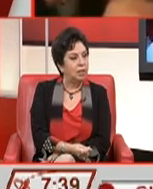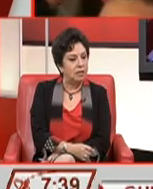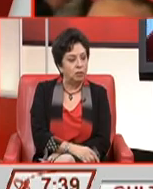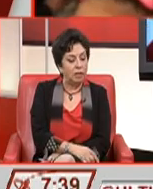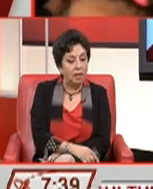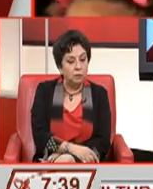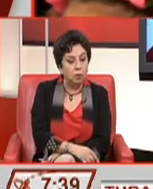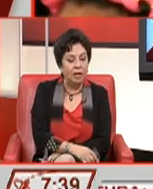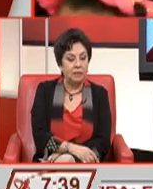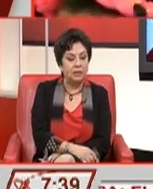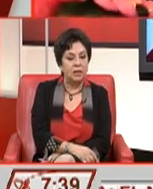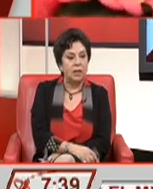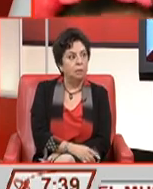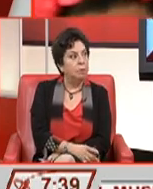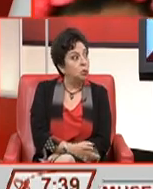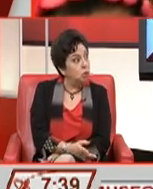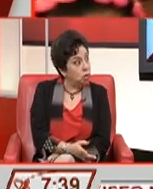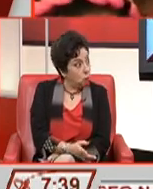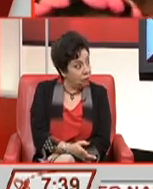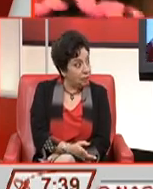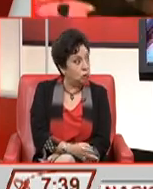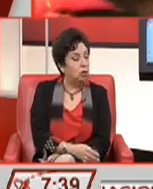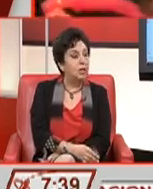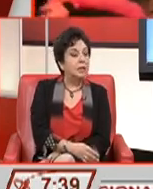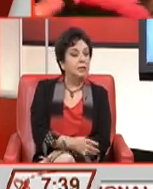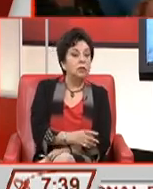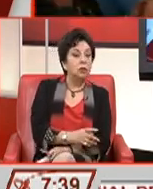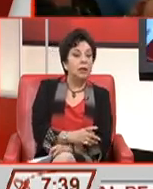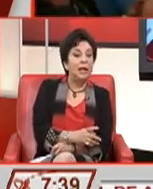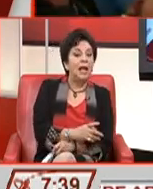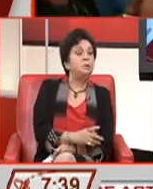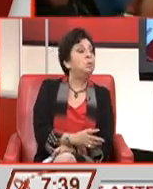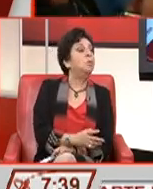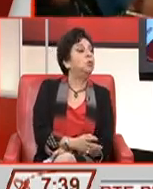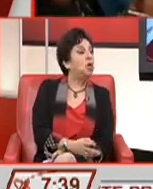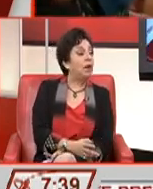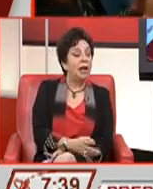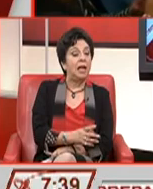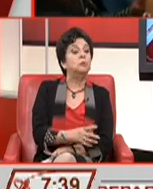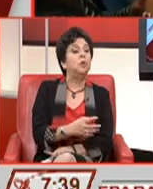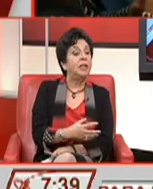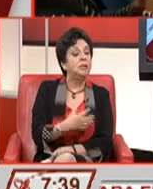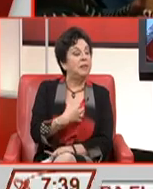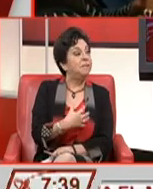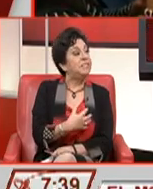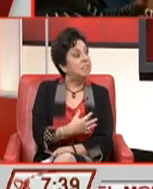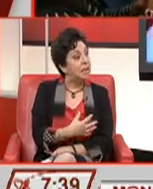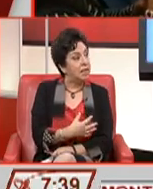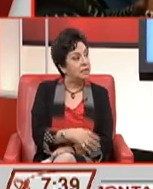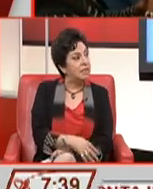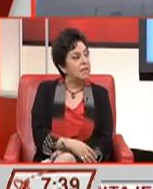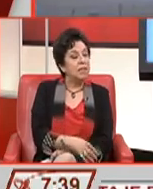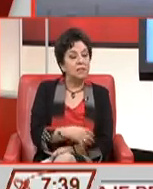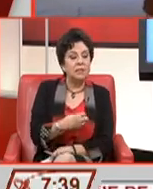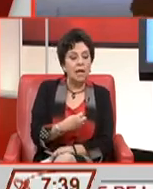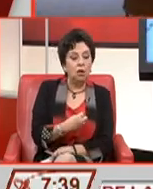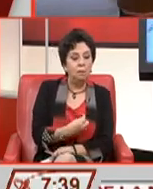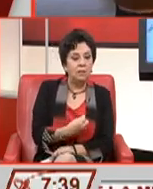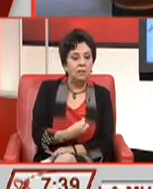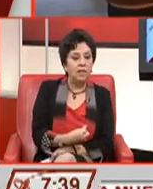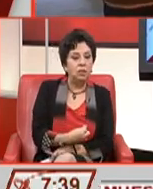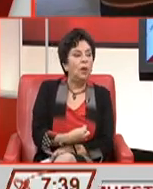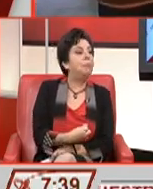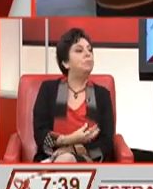no a la violencia contra las mujeres. Pero no solo eso, sino que las promotoras, las mujeres beneficiarias, se